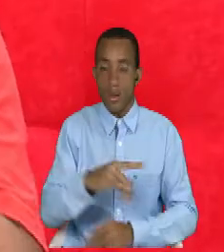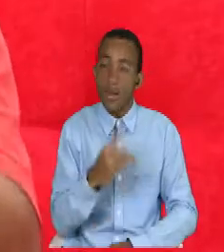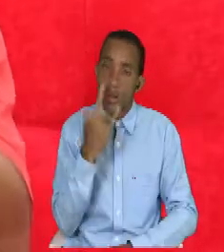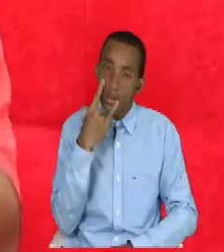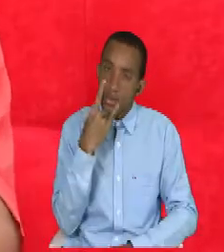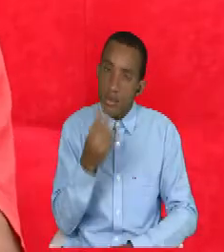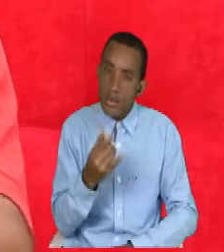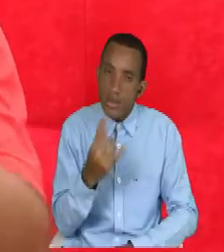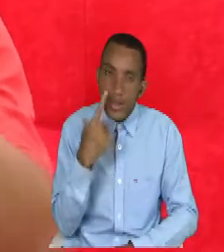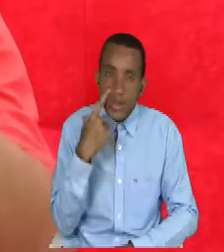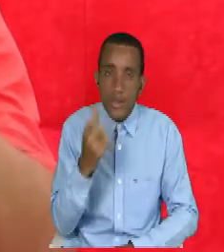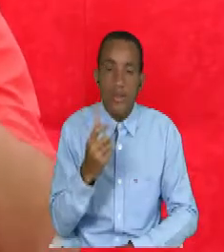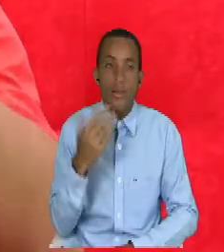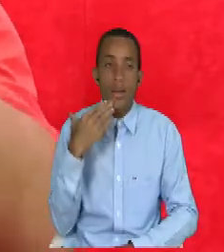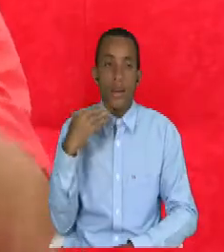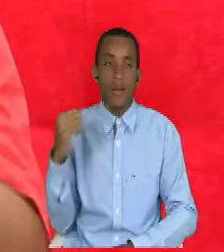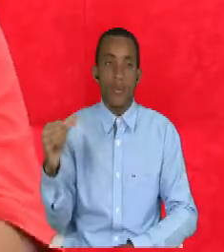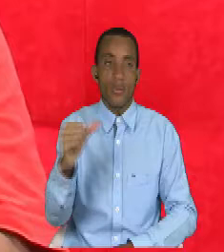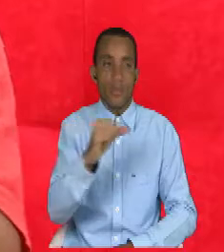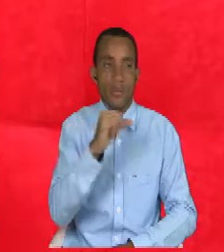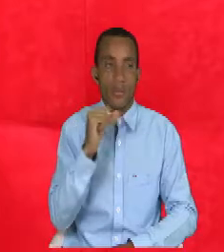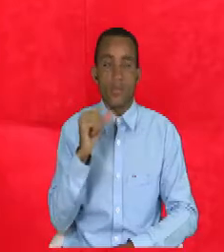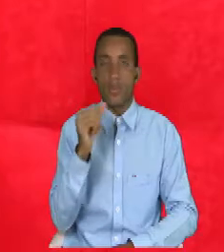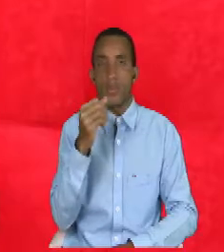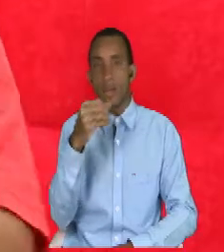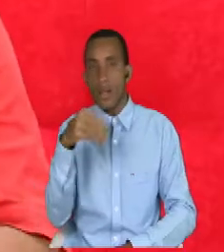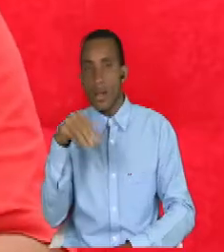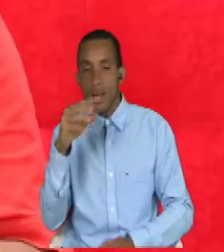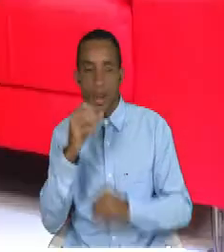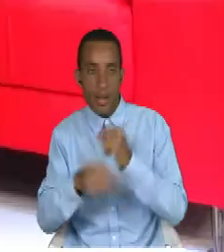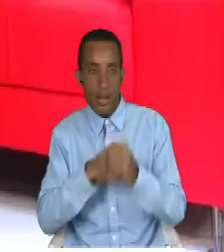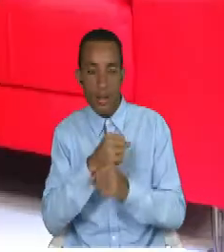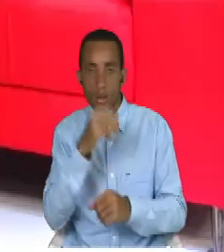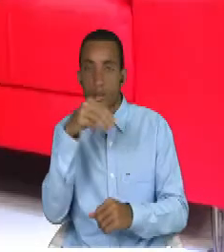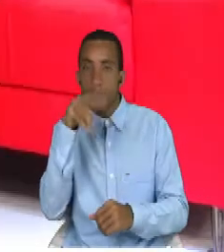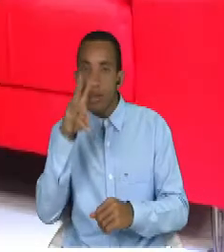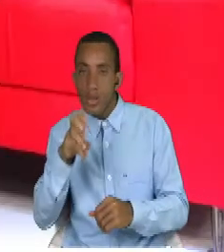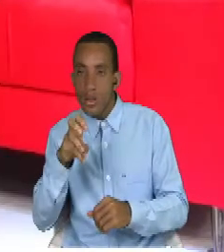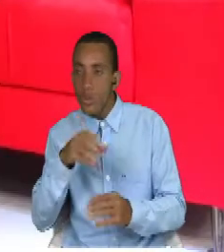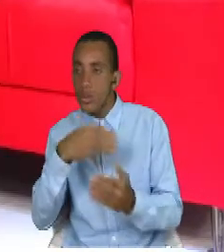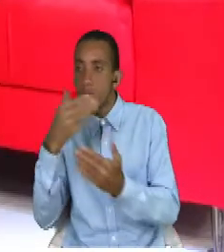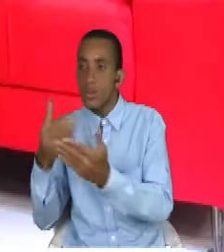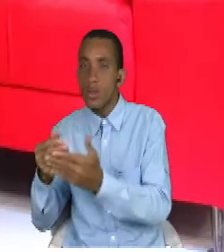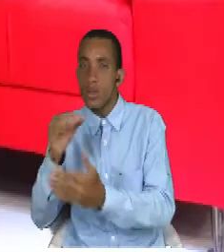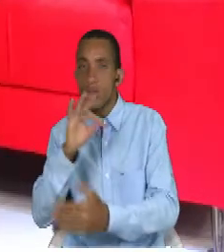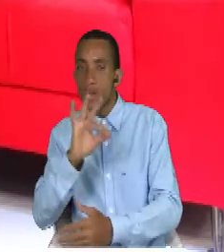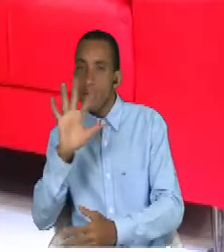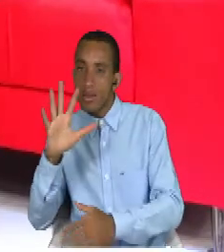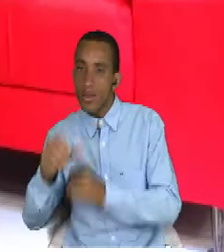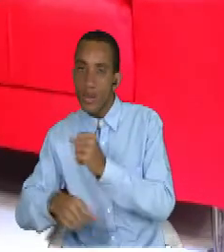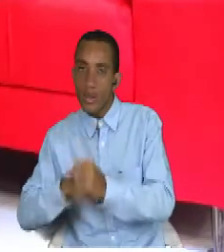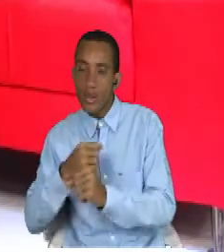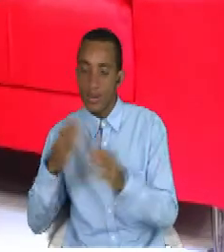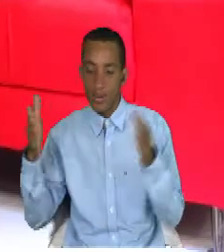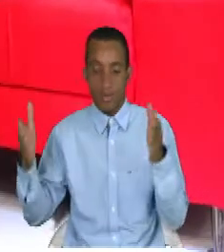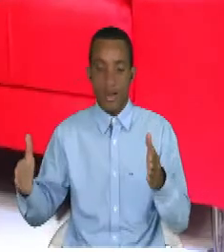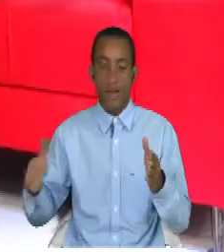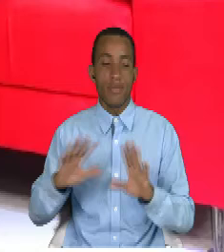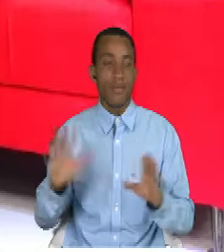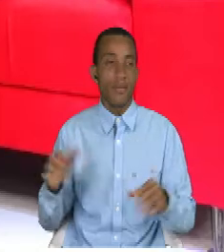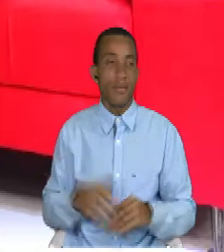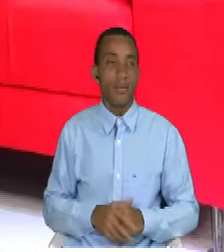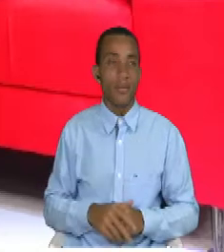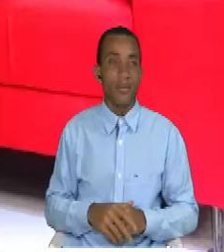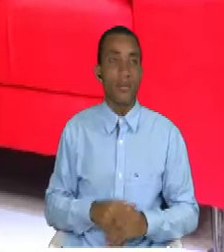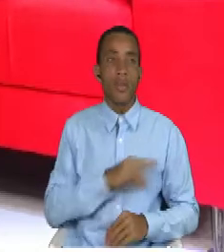objetivo mujeres entre los 18 y 35 años entonces eso no entiende que el el comportamiento la forma como nosotros